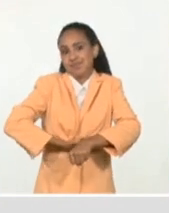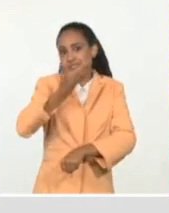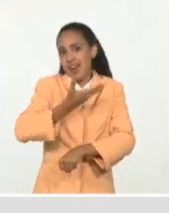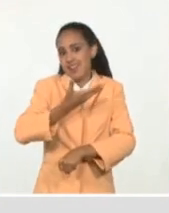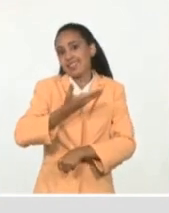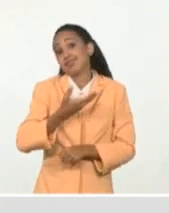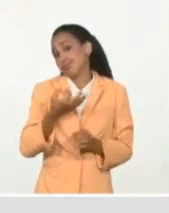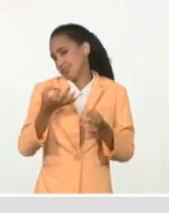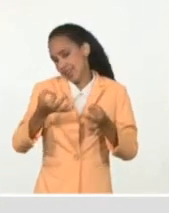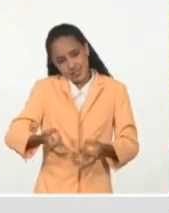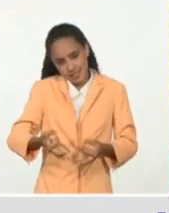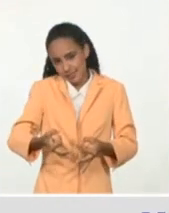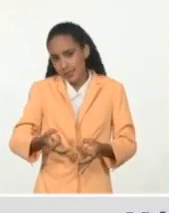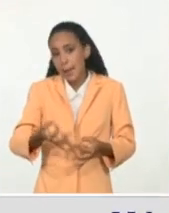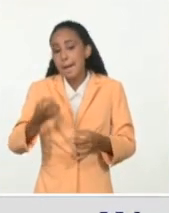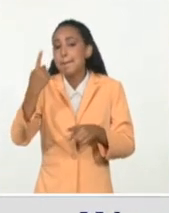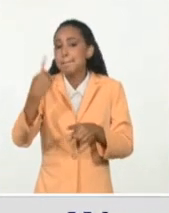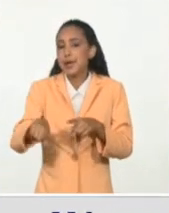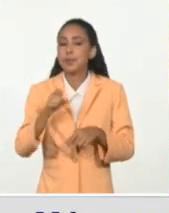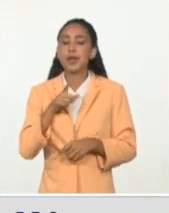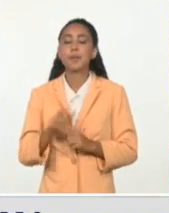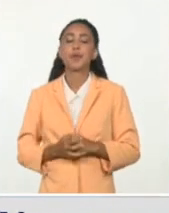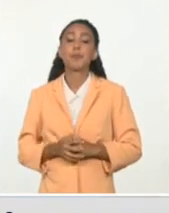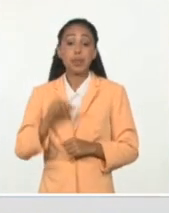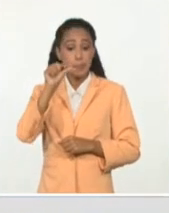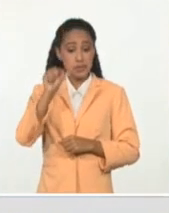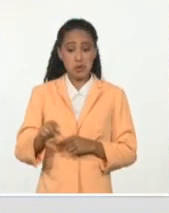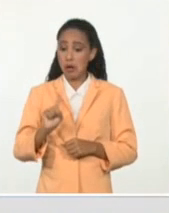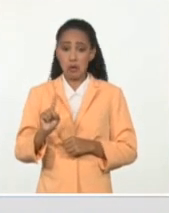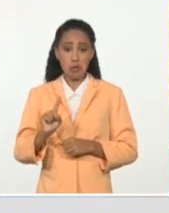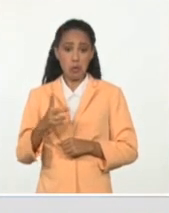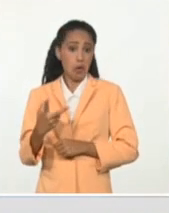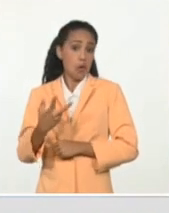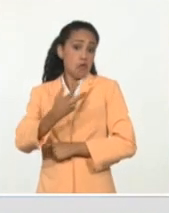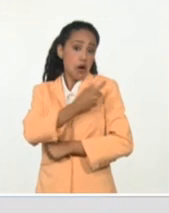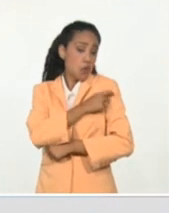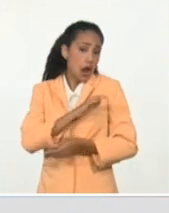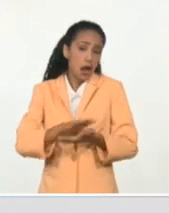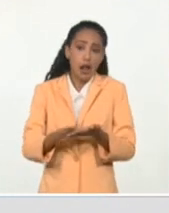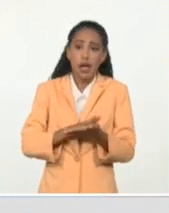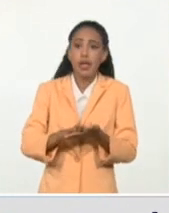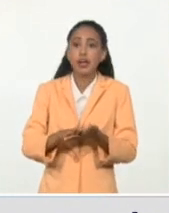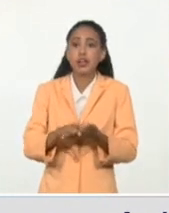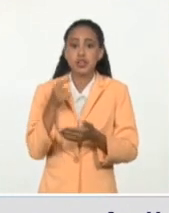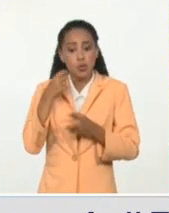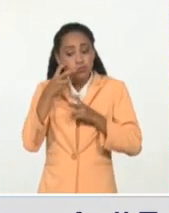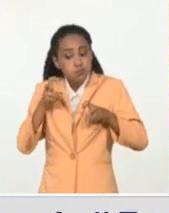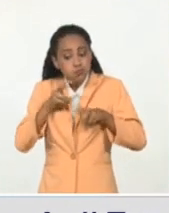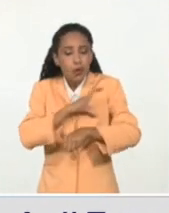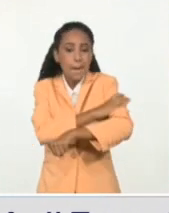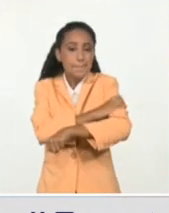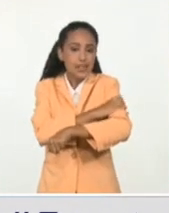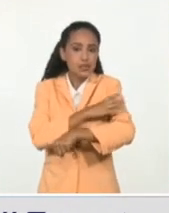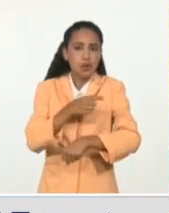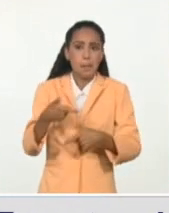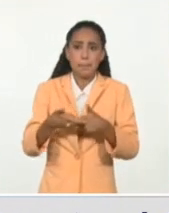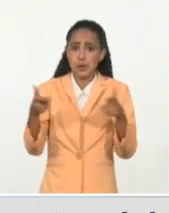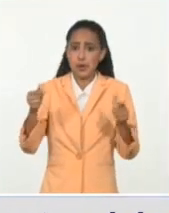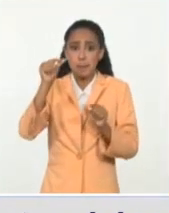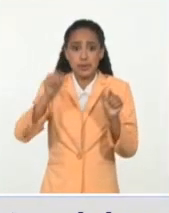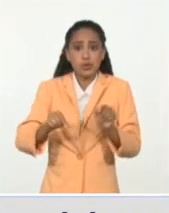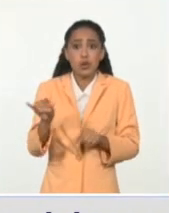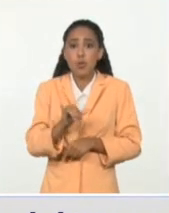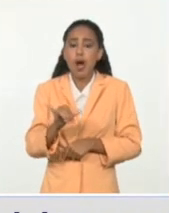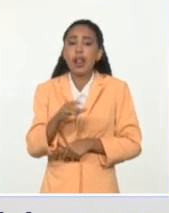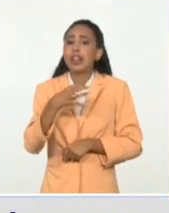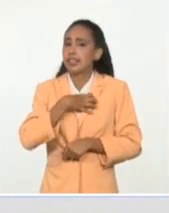elevadas. Sin embargo, si usted no lo hubiera vacunado y le estuviera registrando su tensión arterial, la mayoría de estas personas también tendrían la presión elevada.